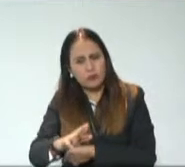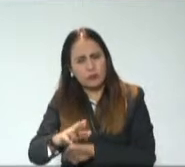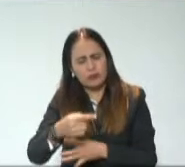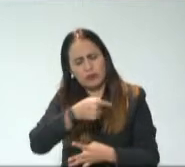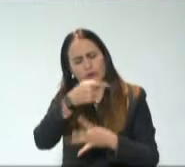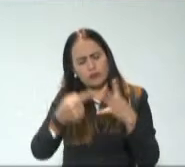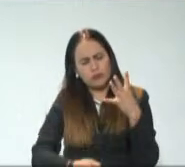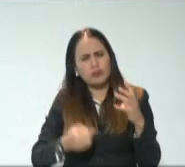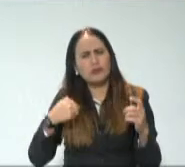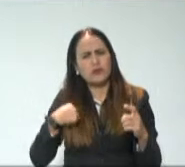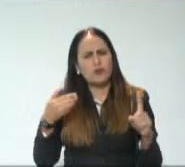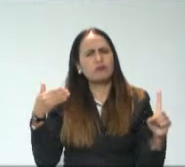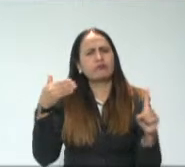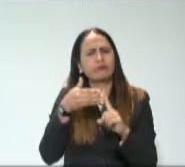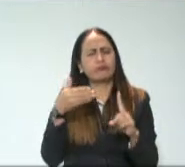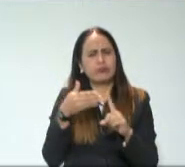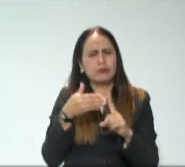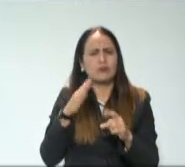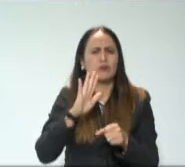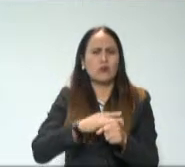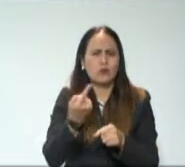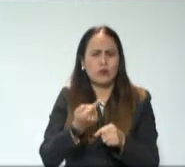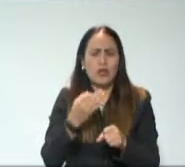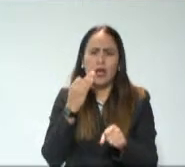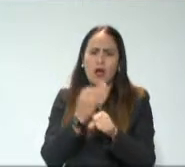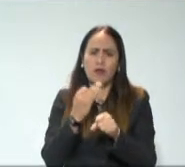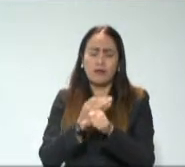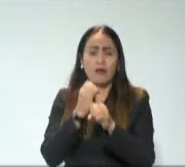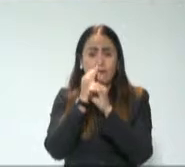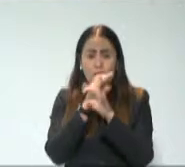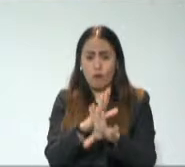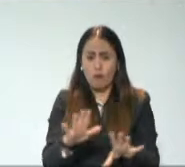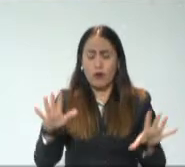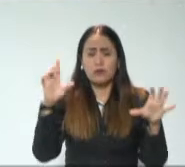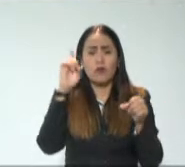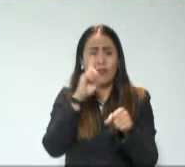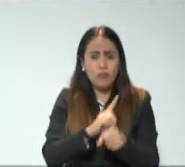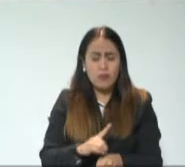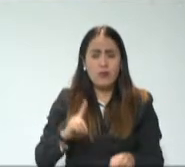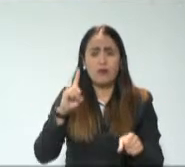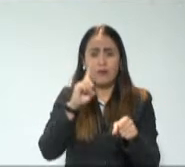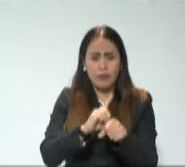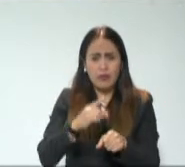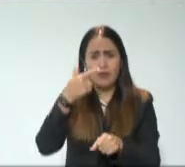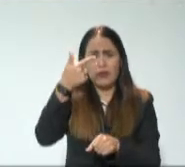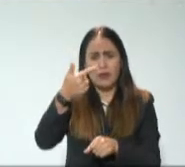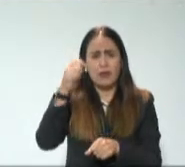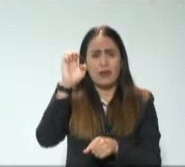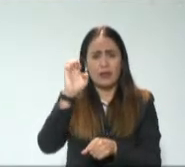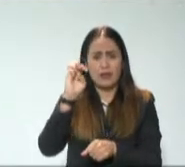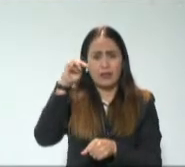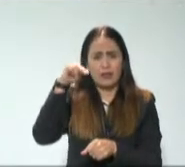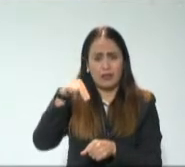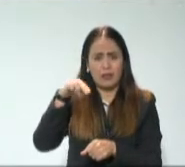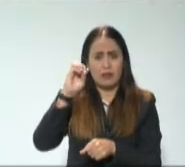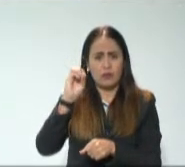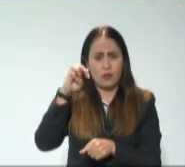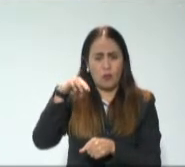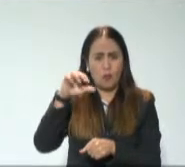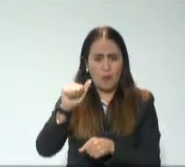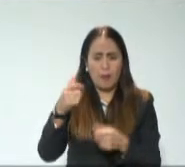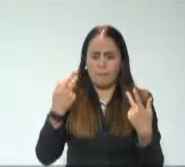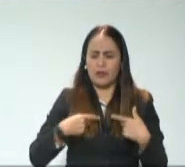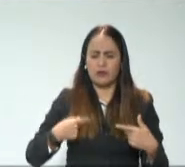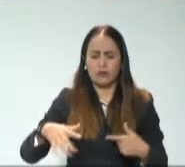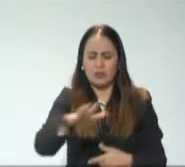porque justamente estamos obteniendo información día con día del genoma de los ciudadanos el